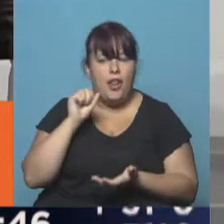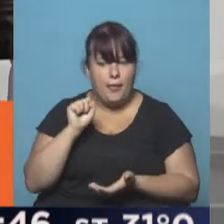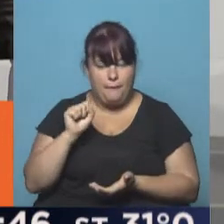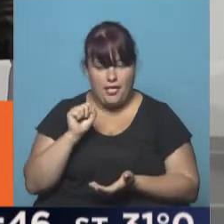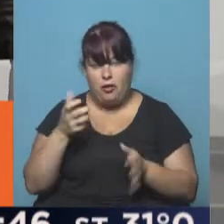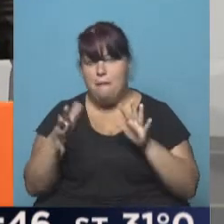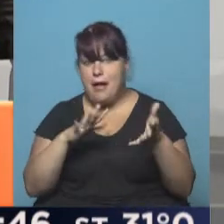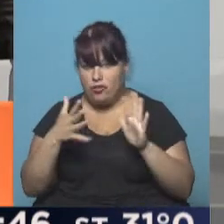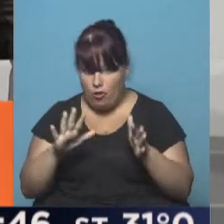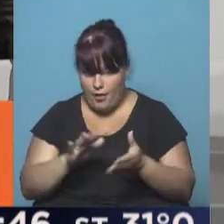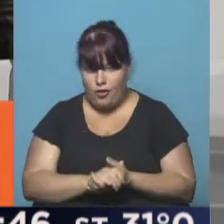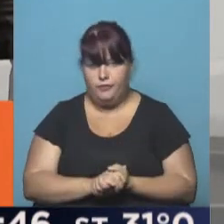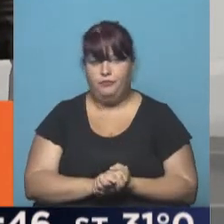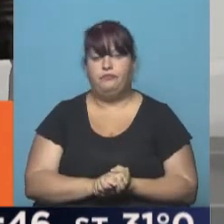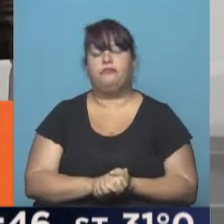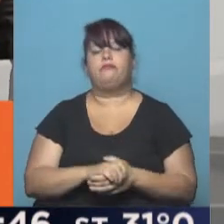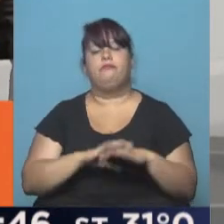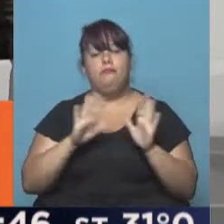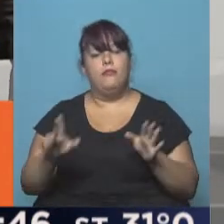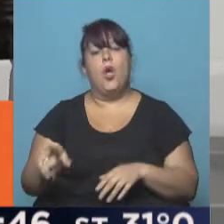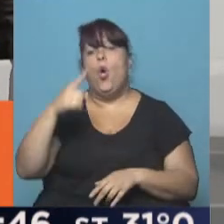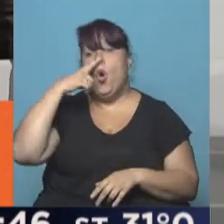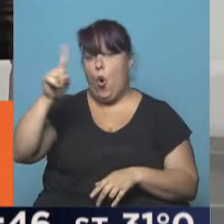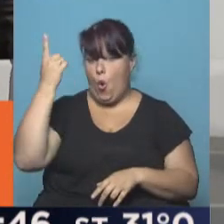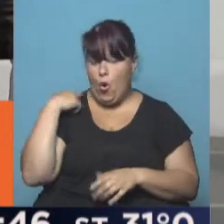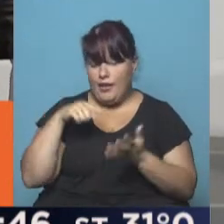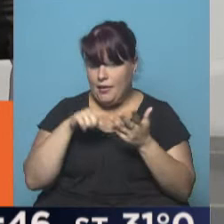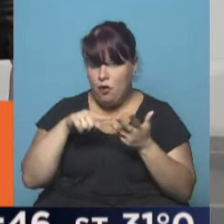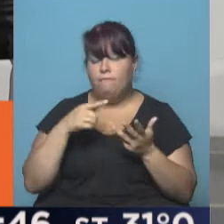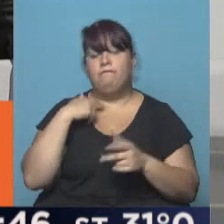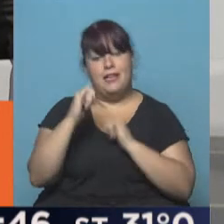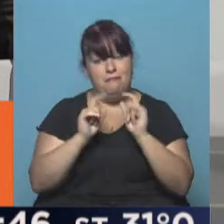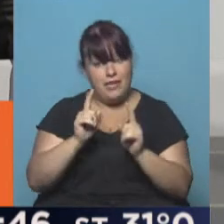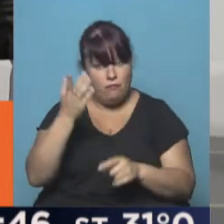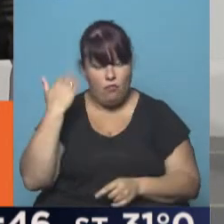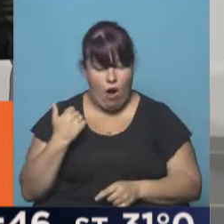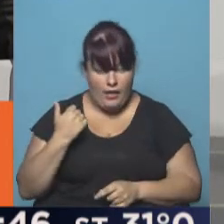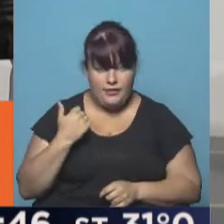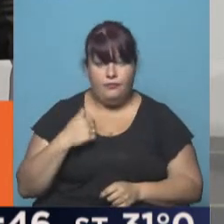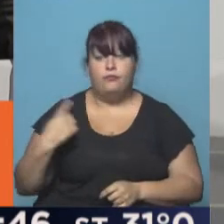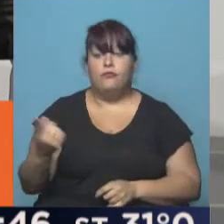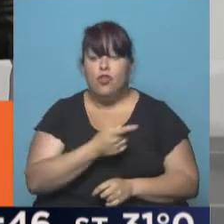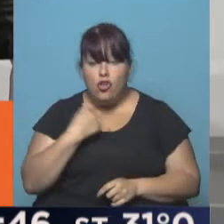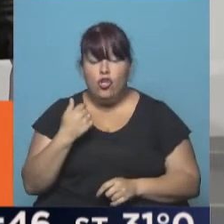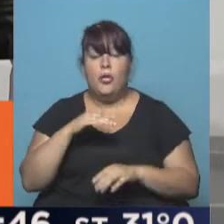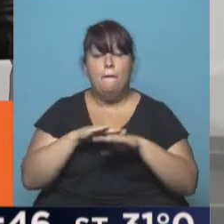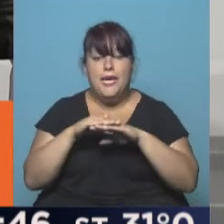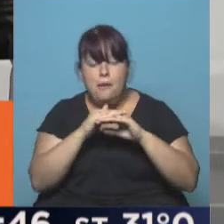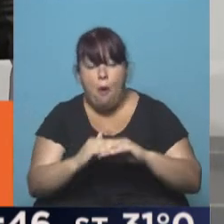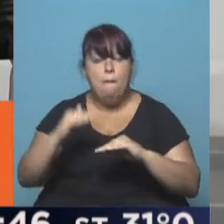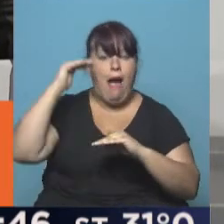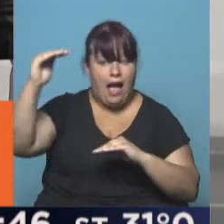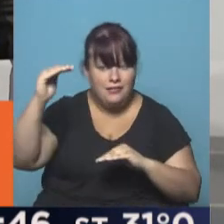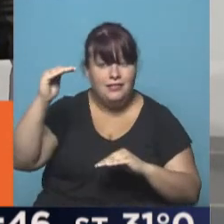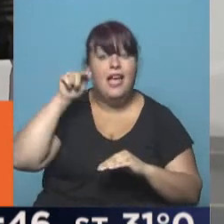pesos aproximadamente. Y el último factor es el que expliqué antes. Nosotros aumentamos el mínimo no imponible